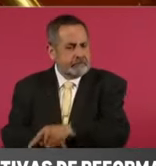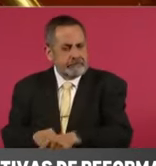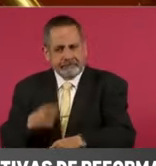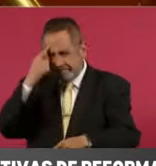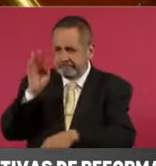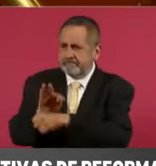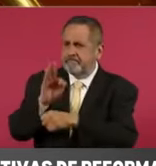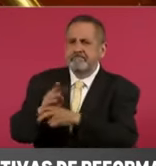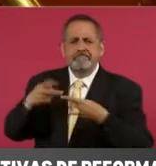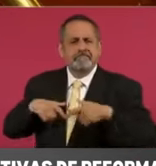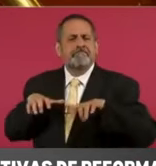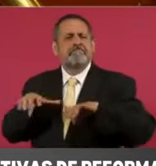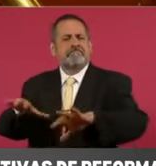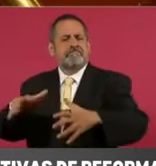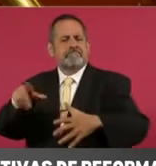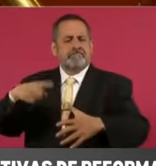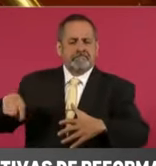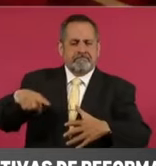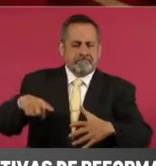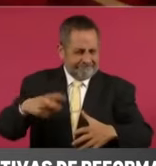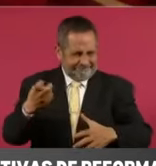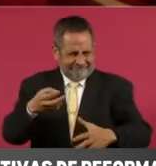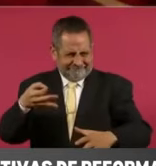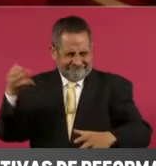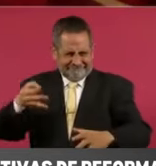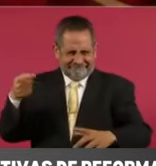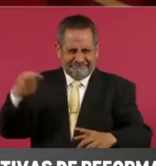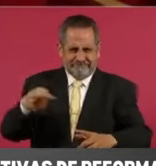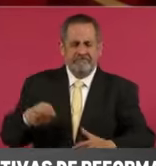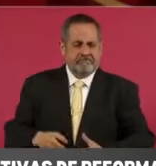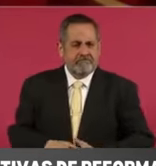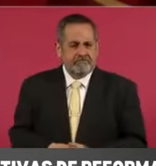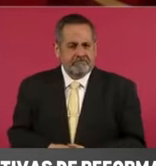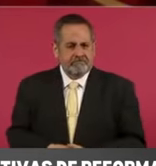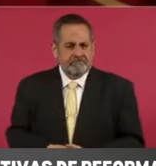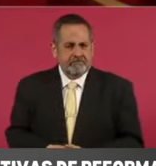certeza, si